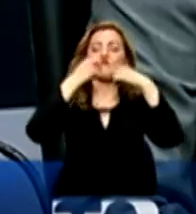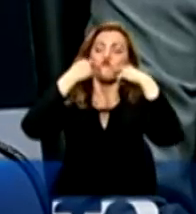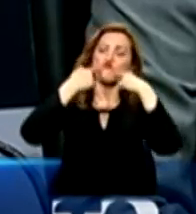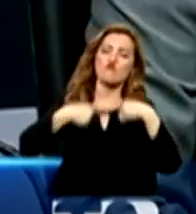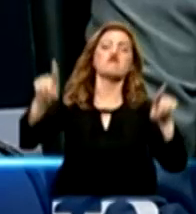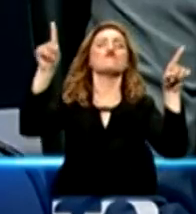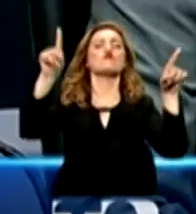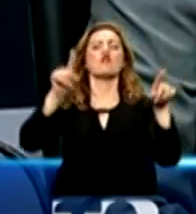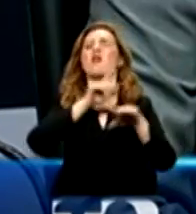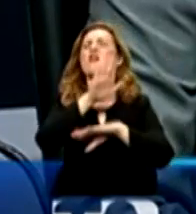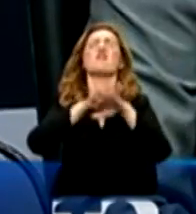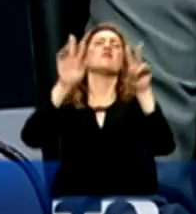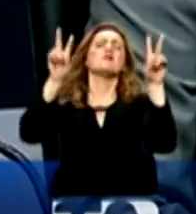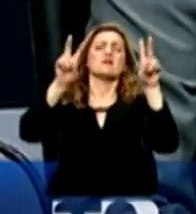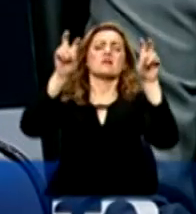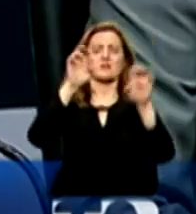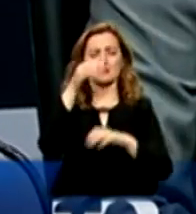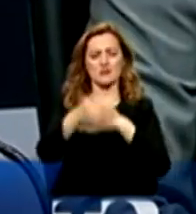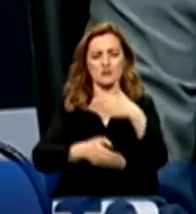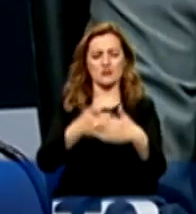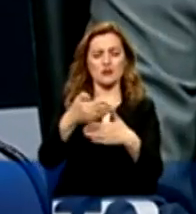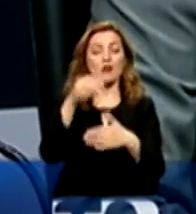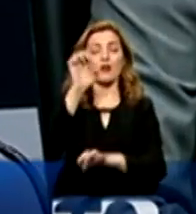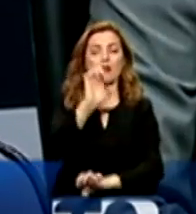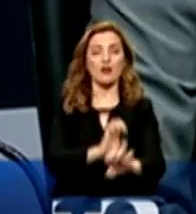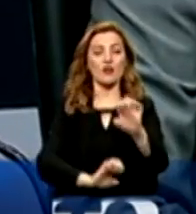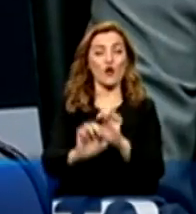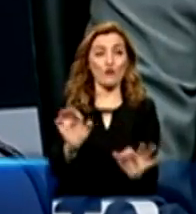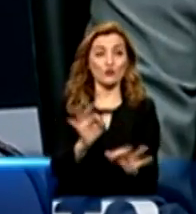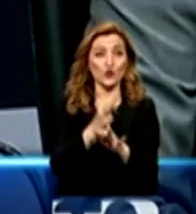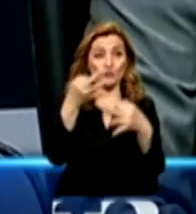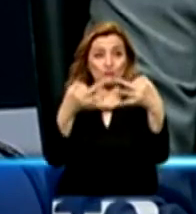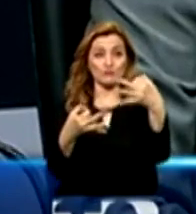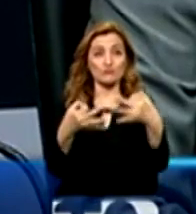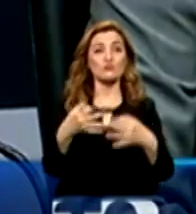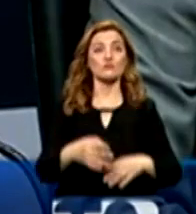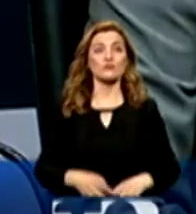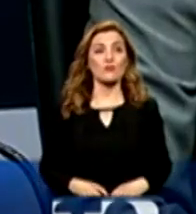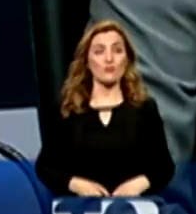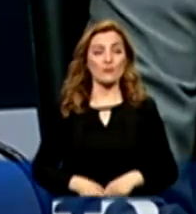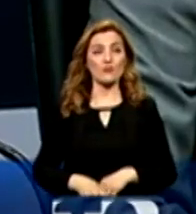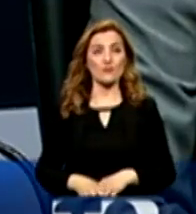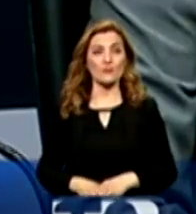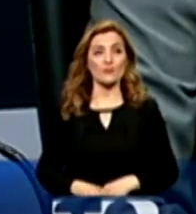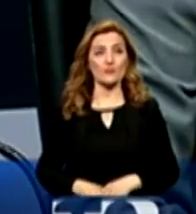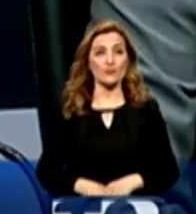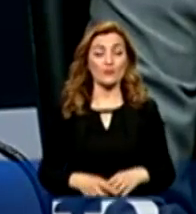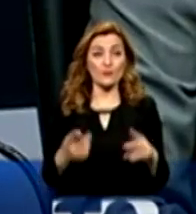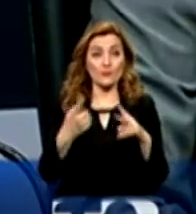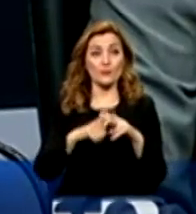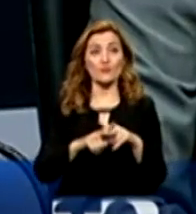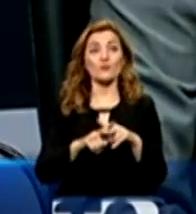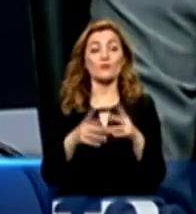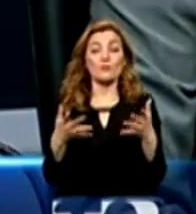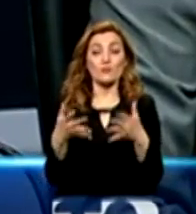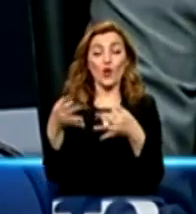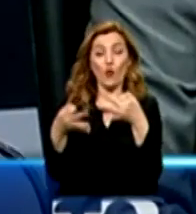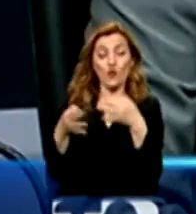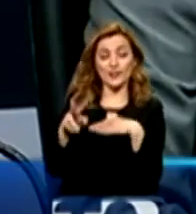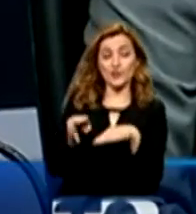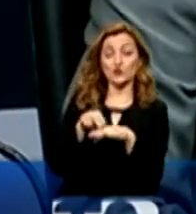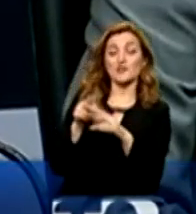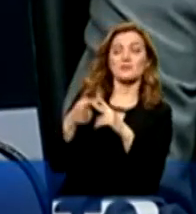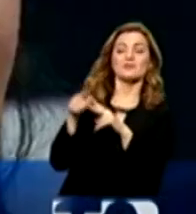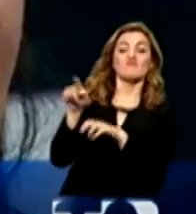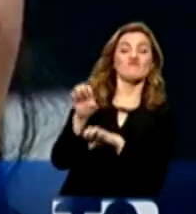respecto al proceso de evaluación de la función judicial, iniciando por la Corte Nacional